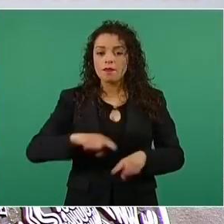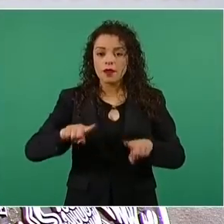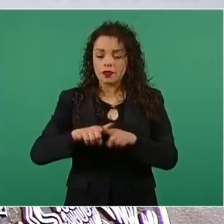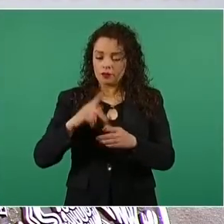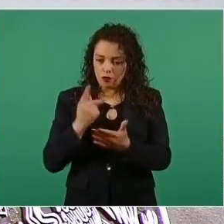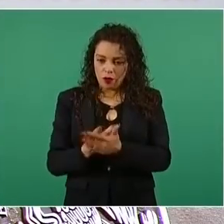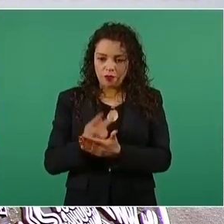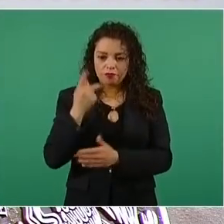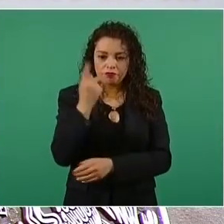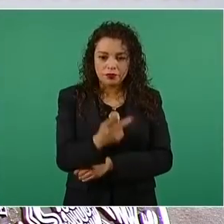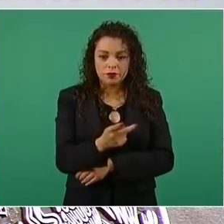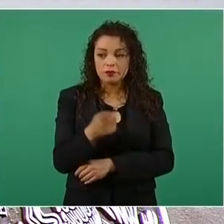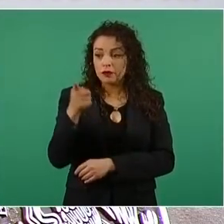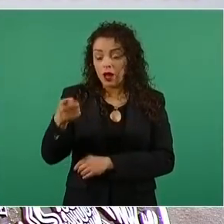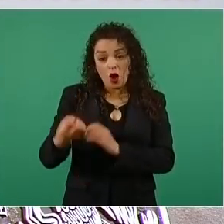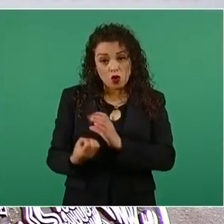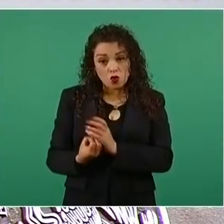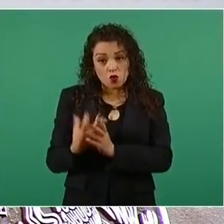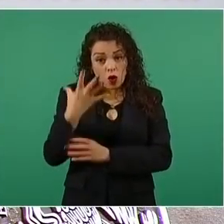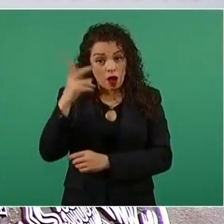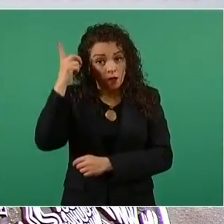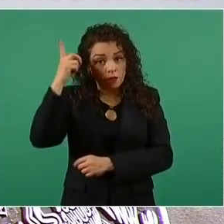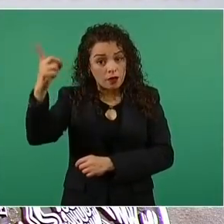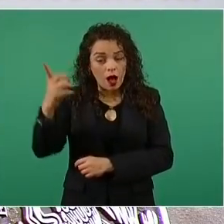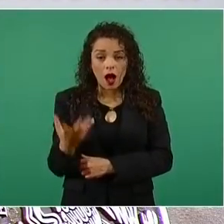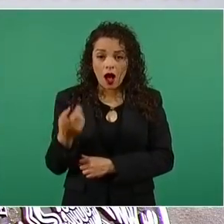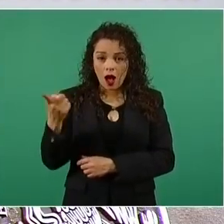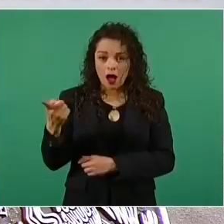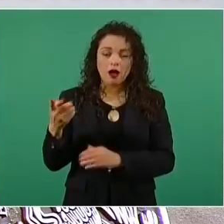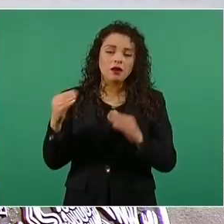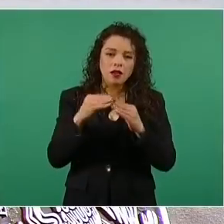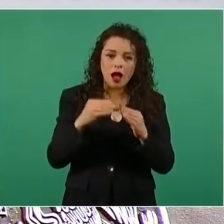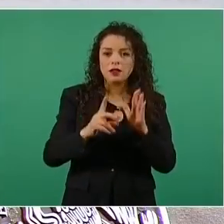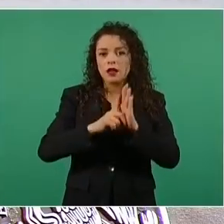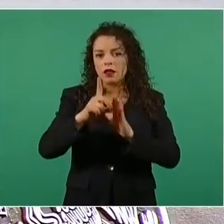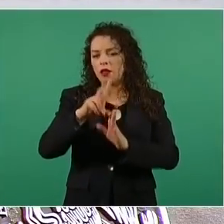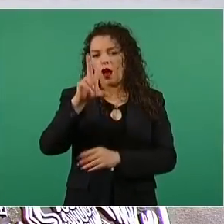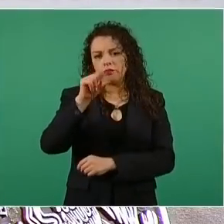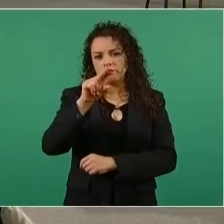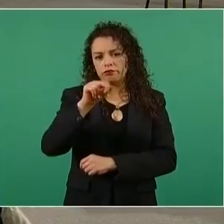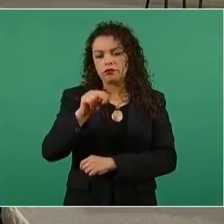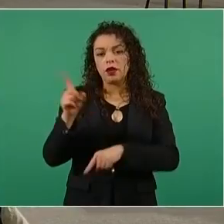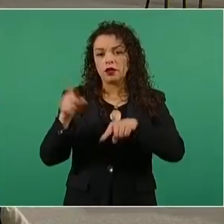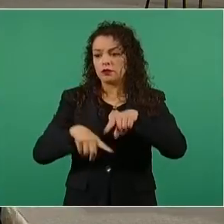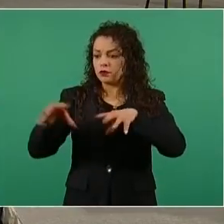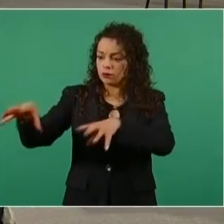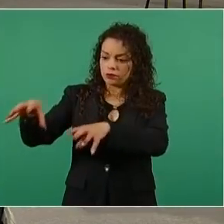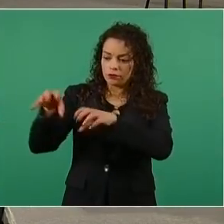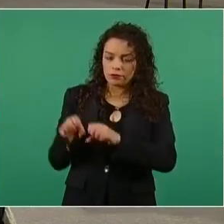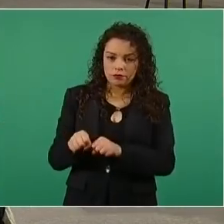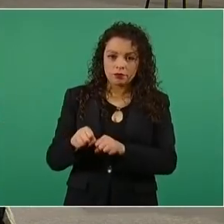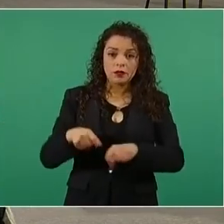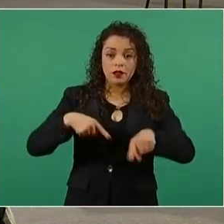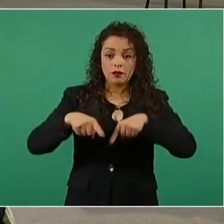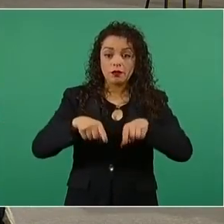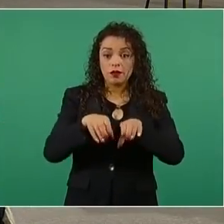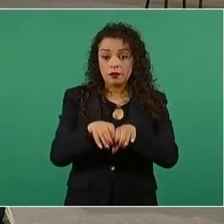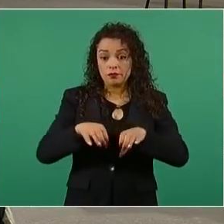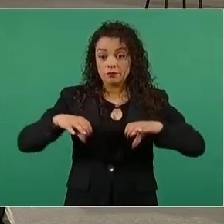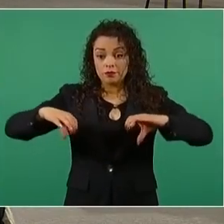son propiedades nuevas, como bien dice el presidente, son bienes confiscados, en el caso del Palco, pues un